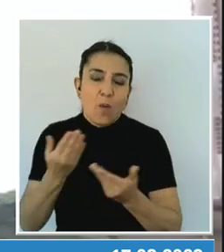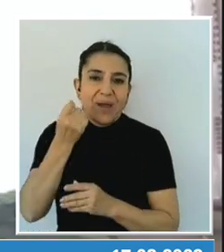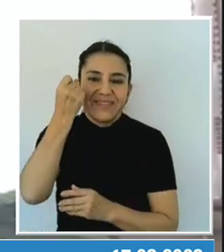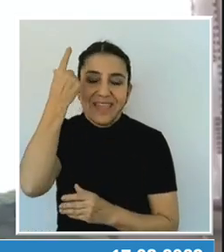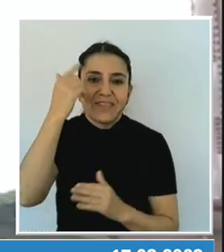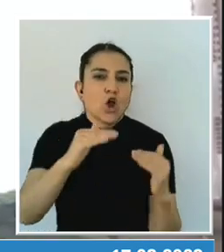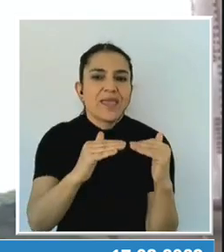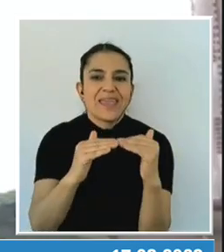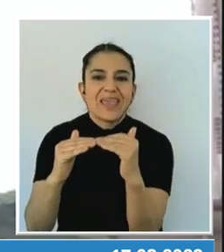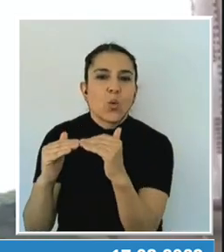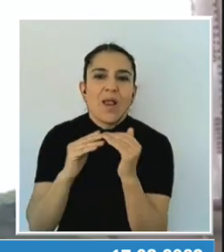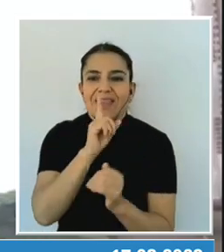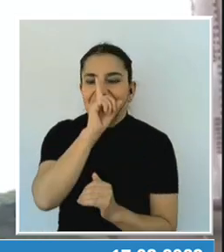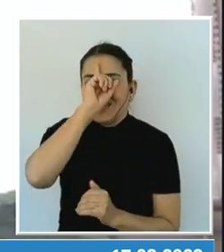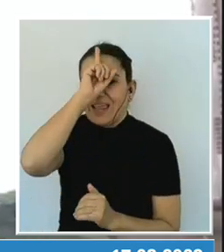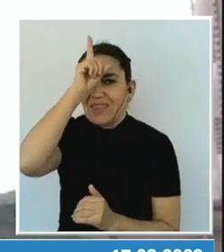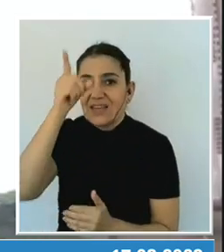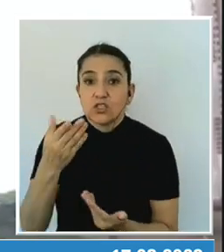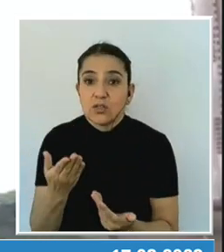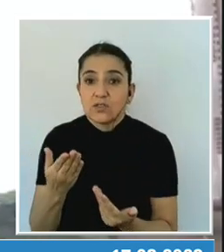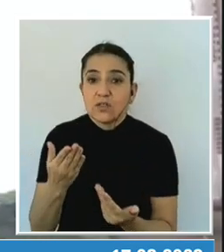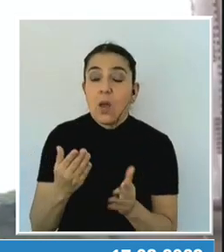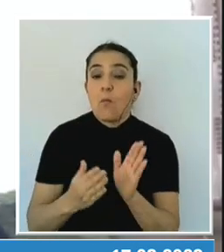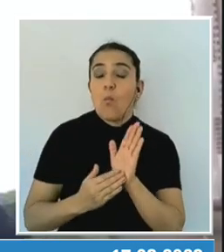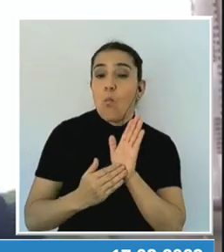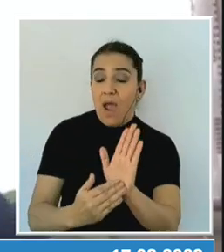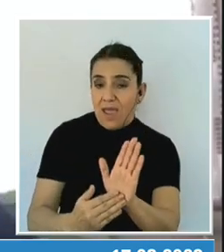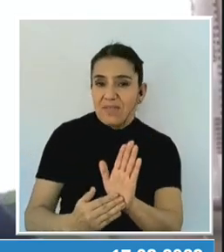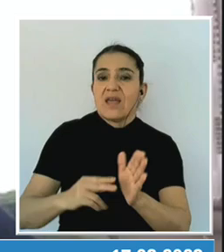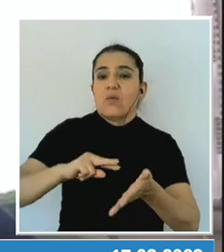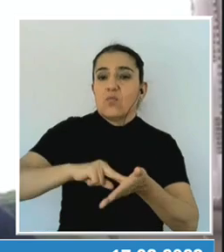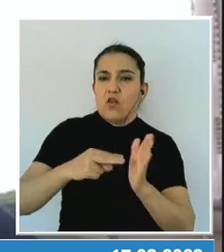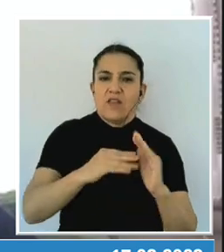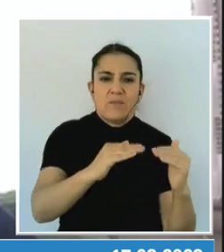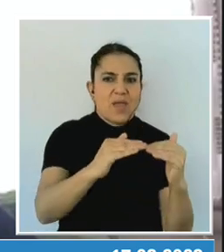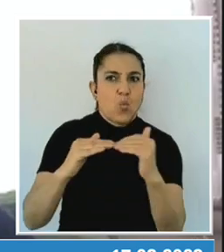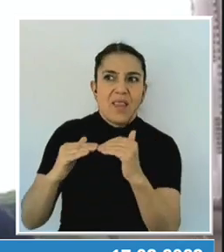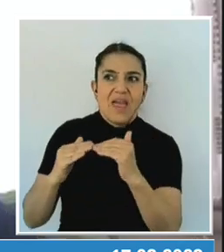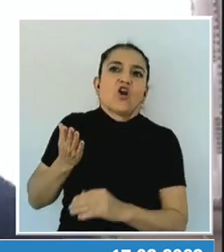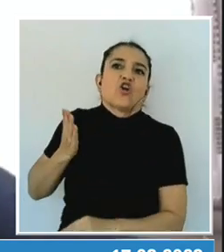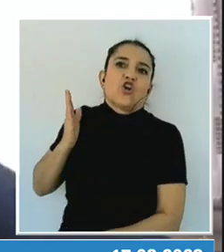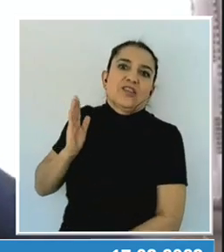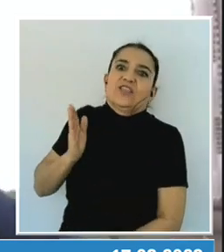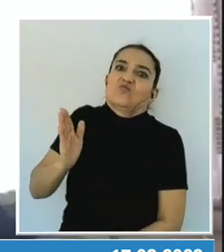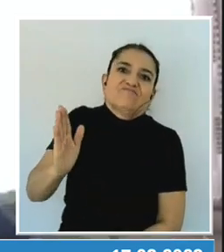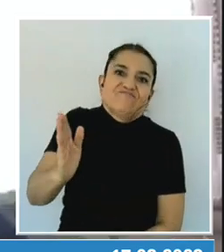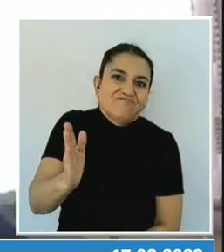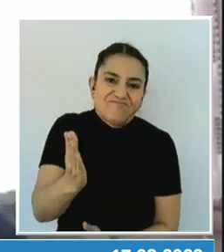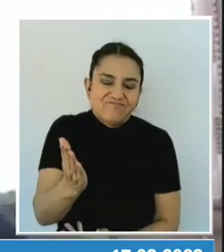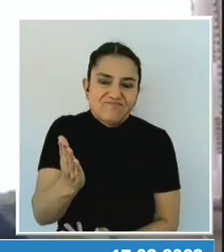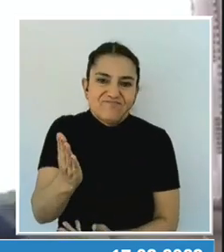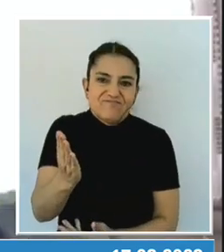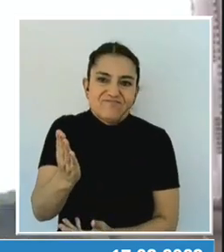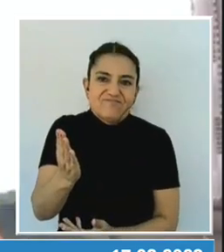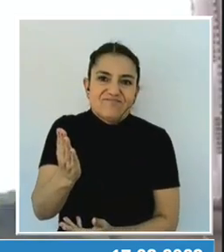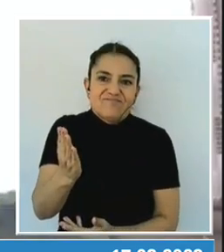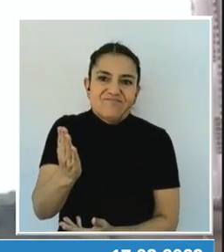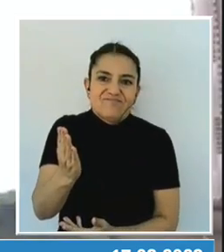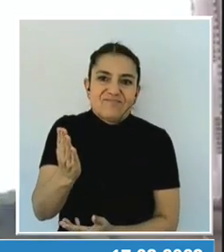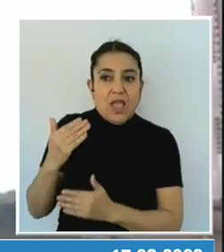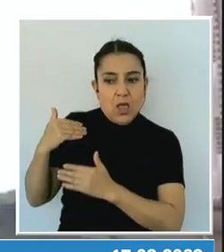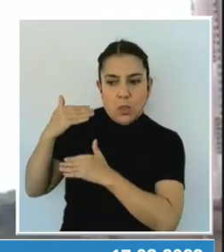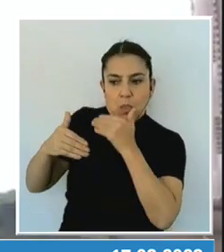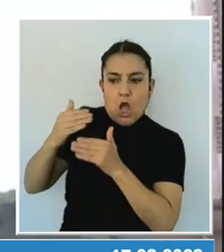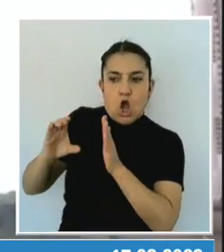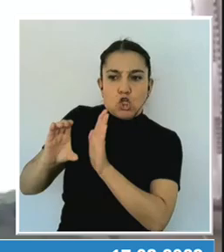igualdad tradicionalmente, lo que muestra que el problema de la igualdad nos persigue a lo largo del constitucionalismo, pero no por